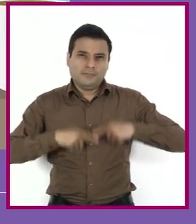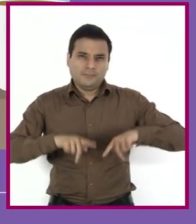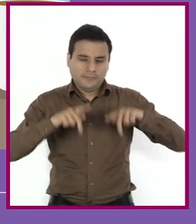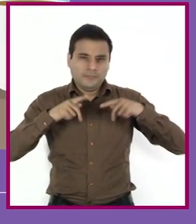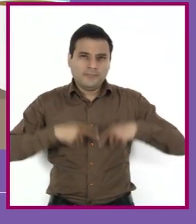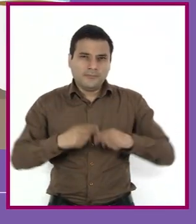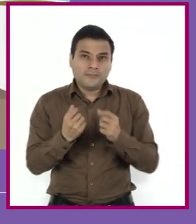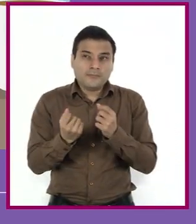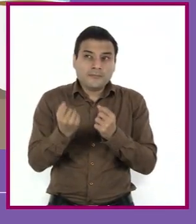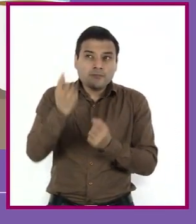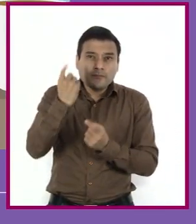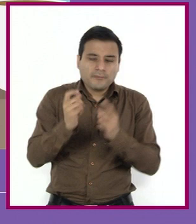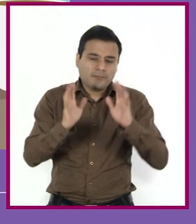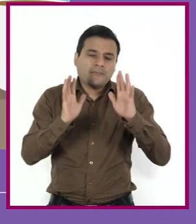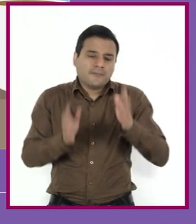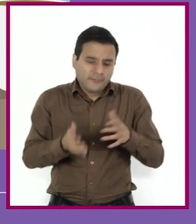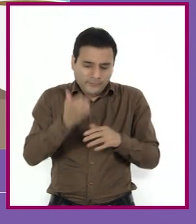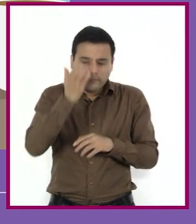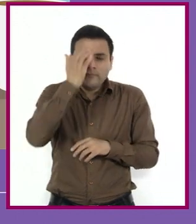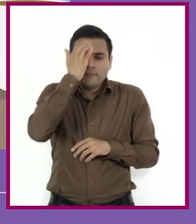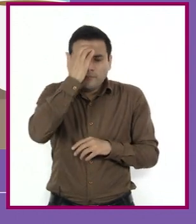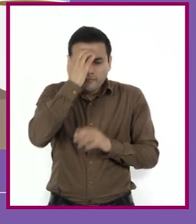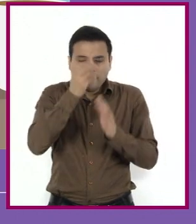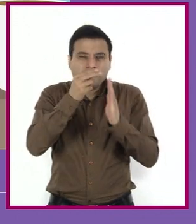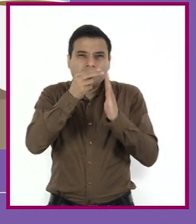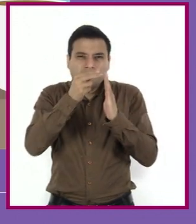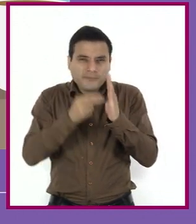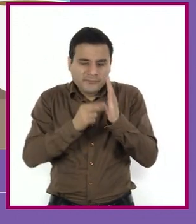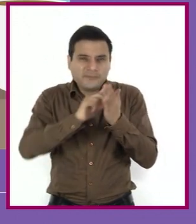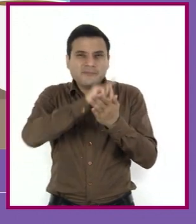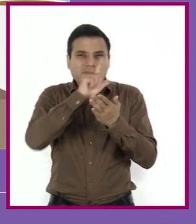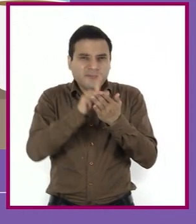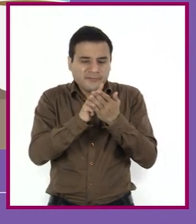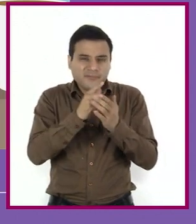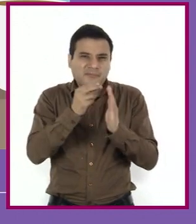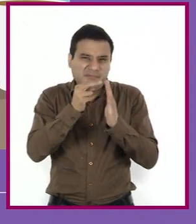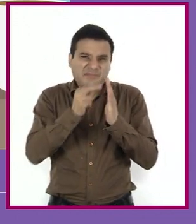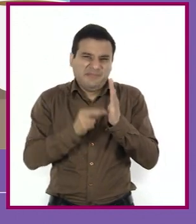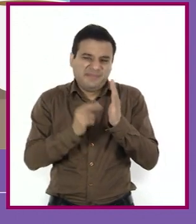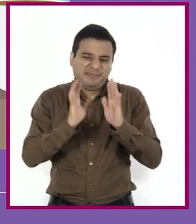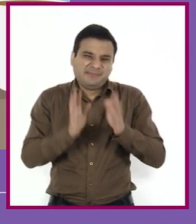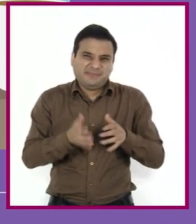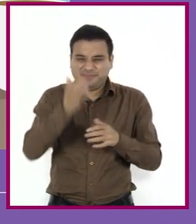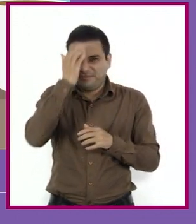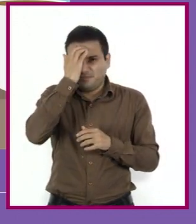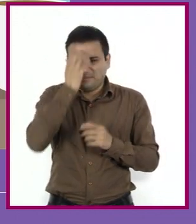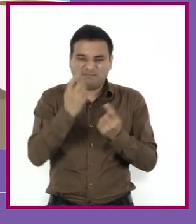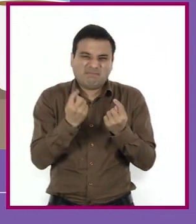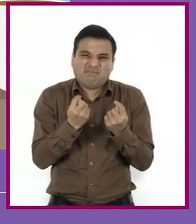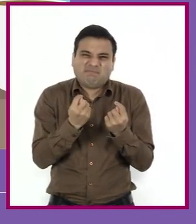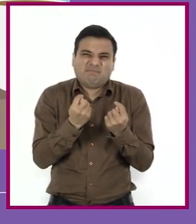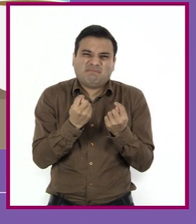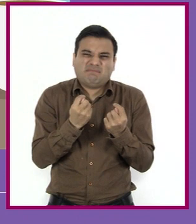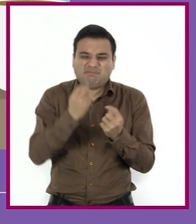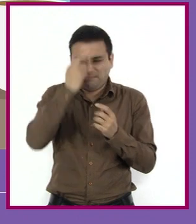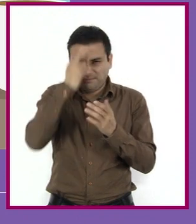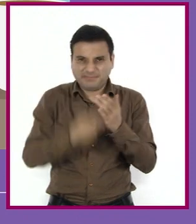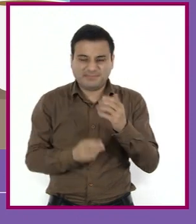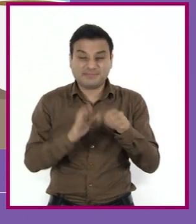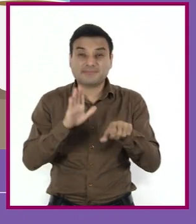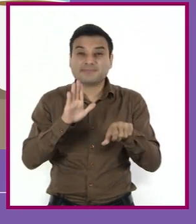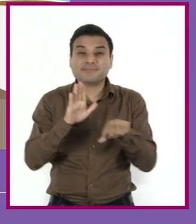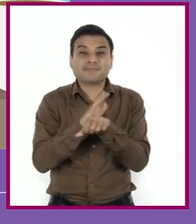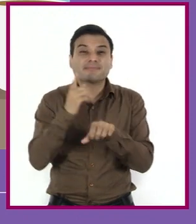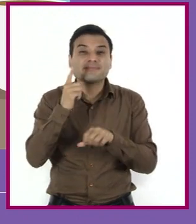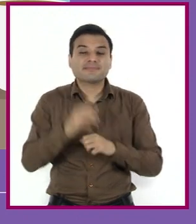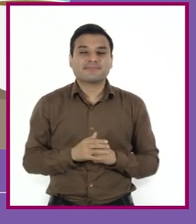aunque conocen la norma, la ley o el reglamento, de forma intencionada deciden violarlos para sacar ventaja